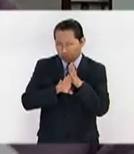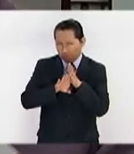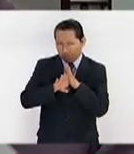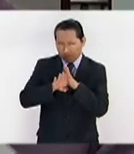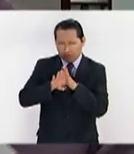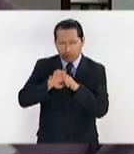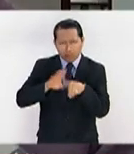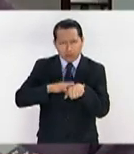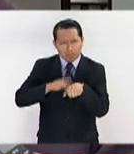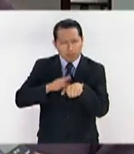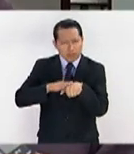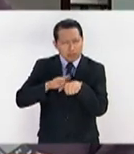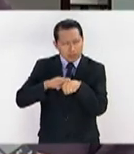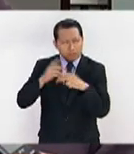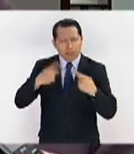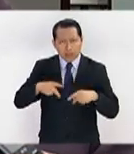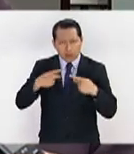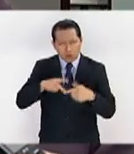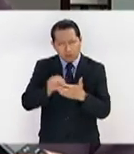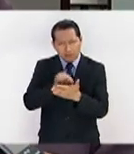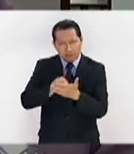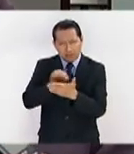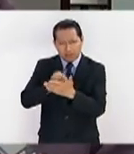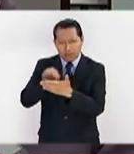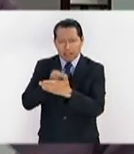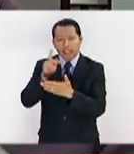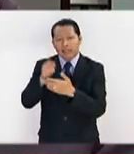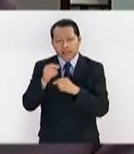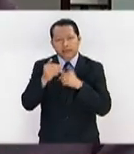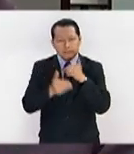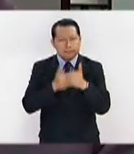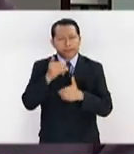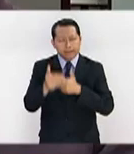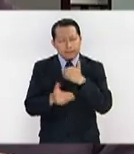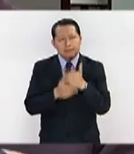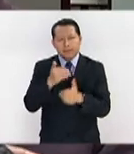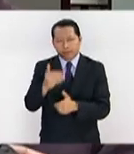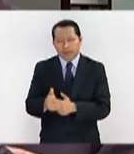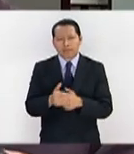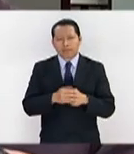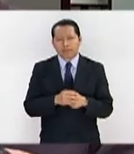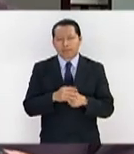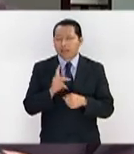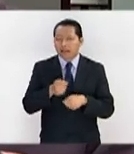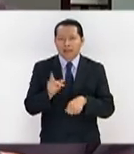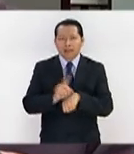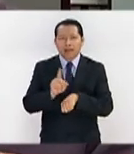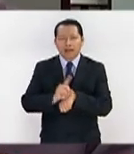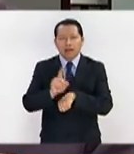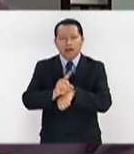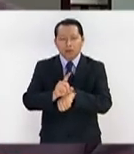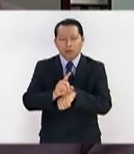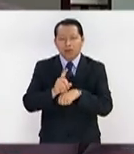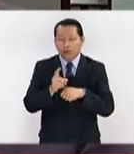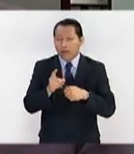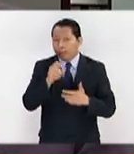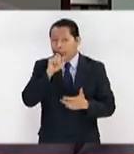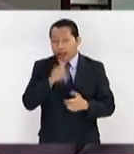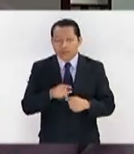de registros se está acelerando cada día que